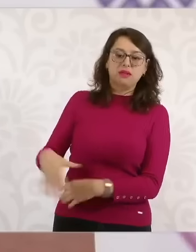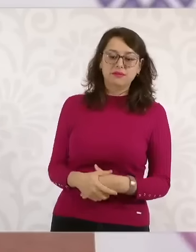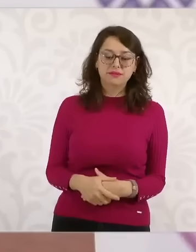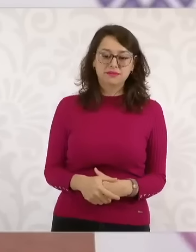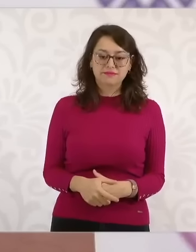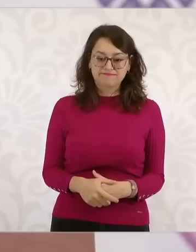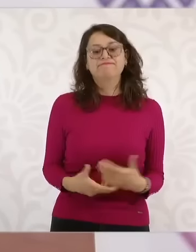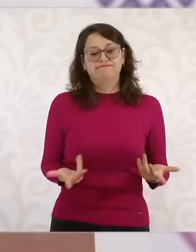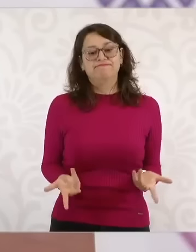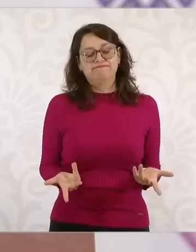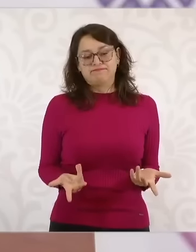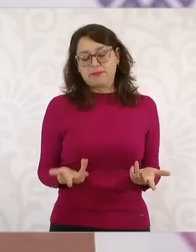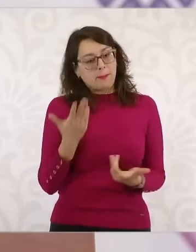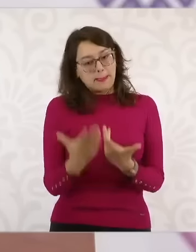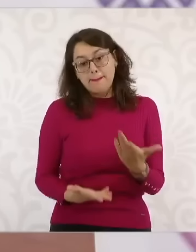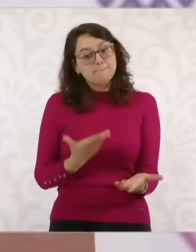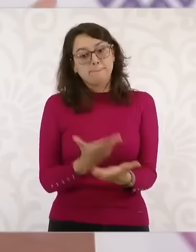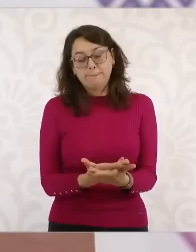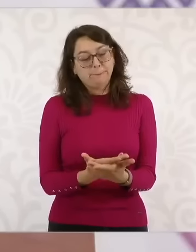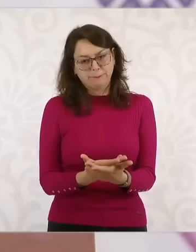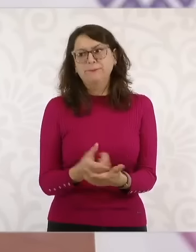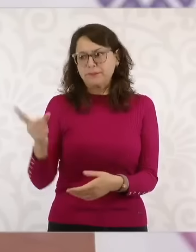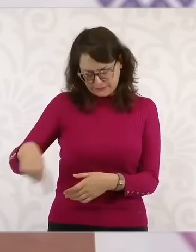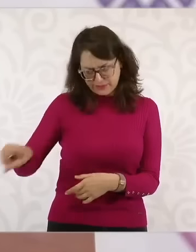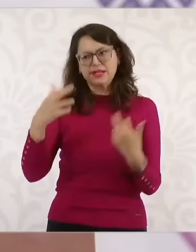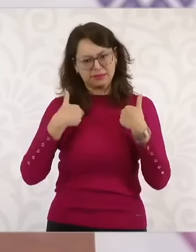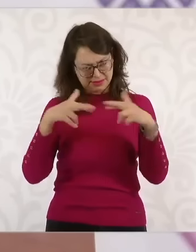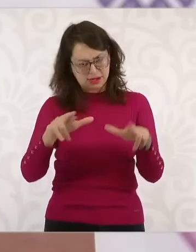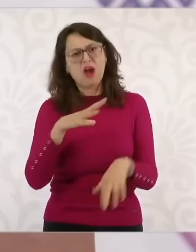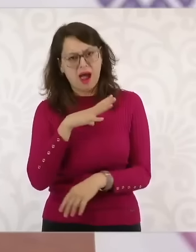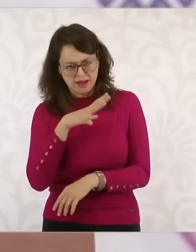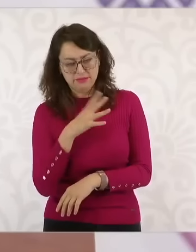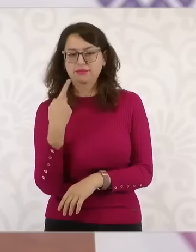Entonces va a ser una propuesta razonable.